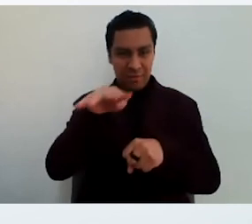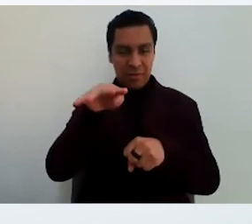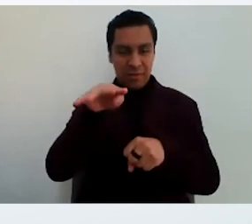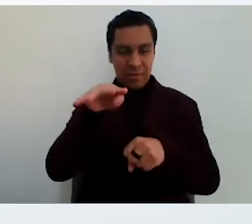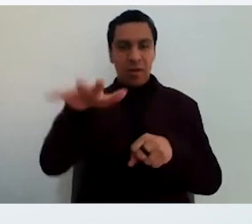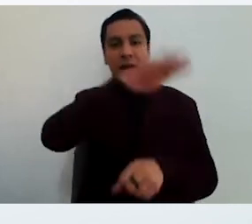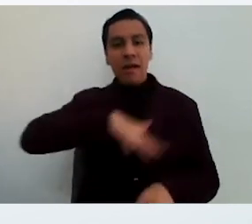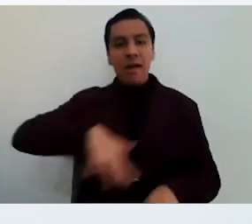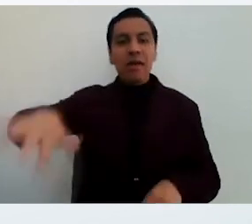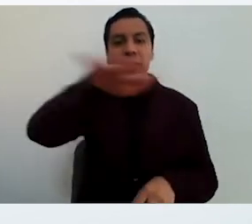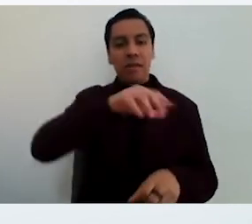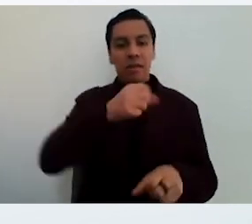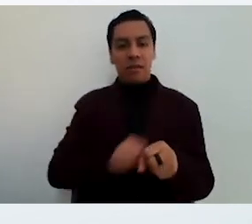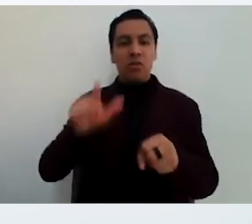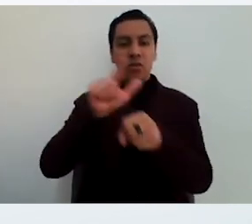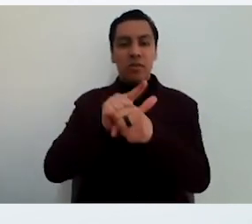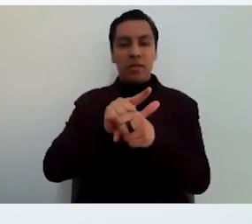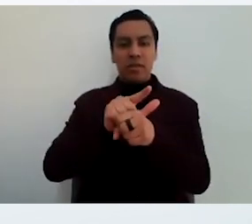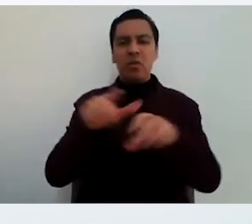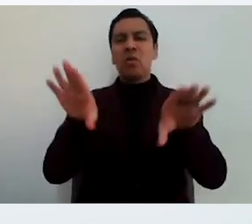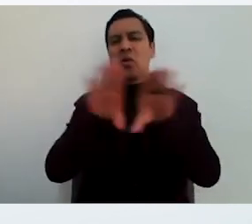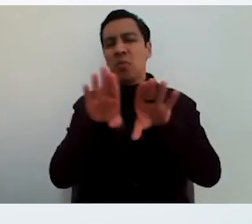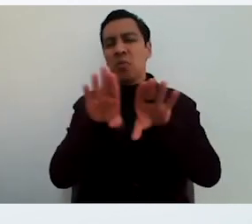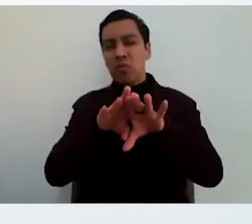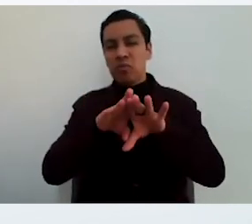espacio social. O sea, cómo bajan todas estas